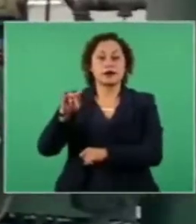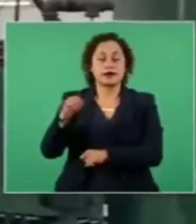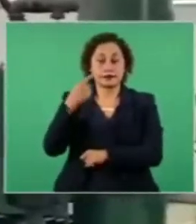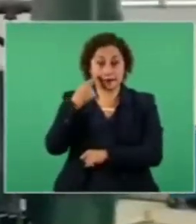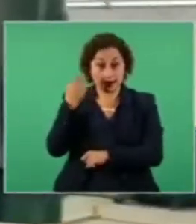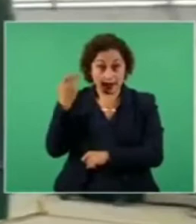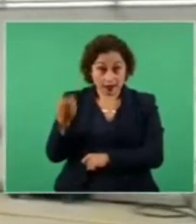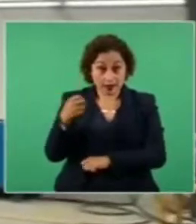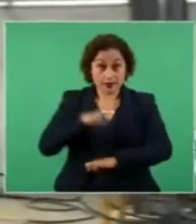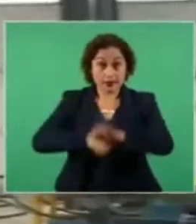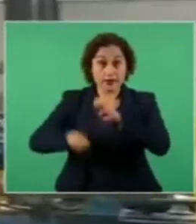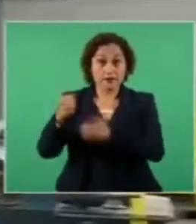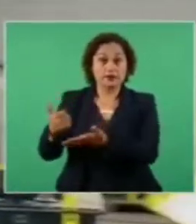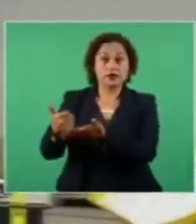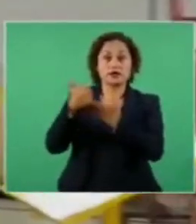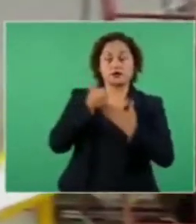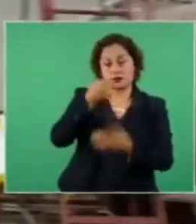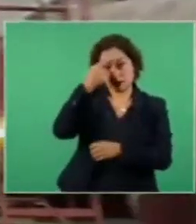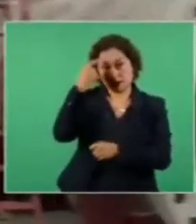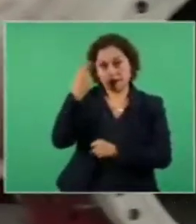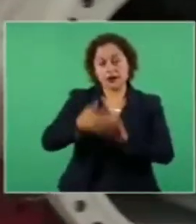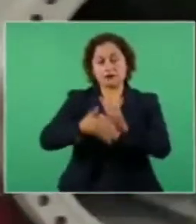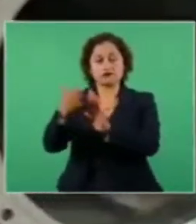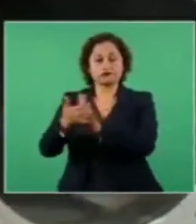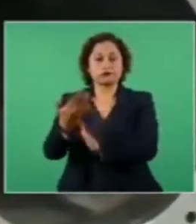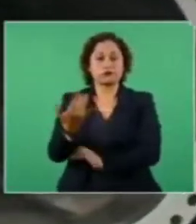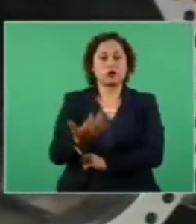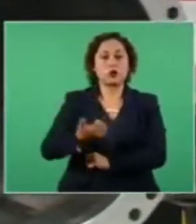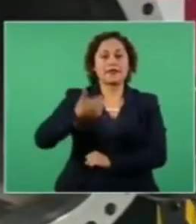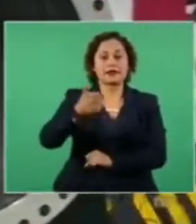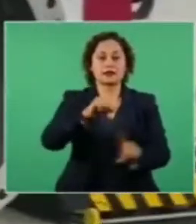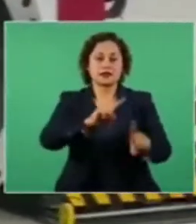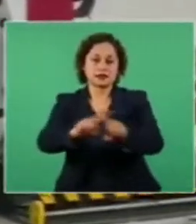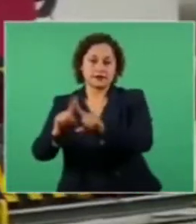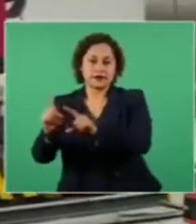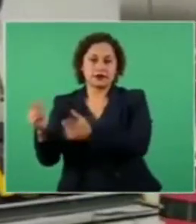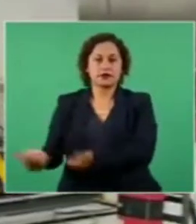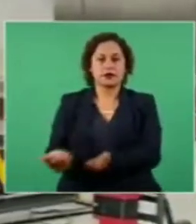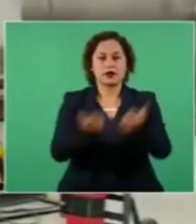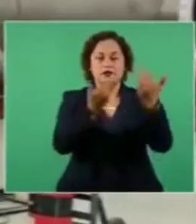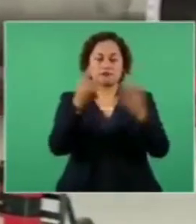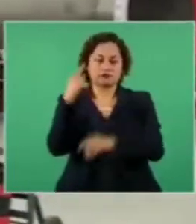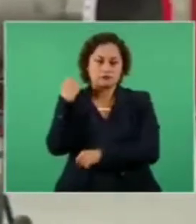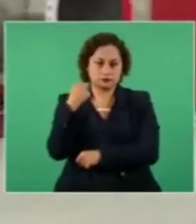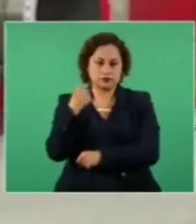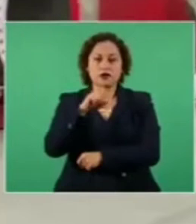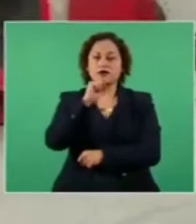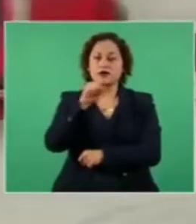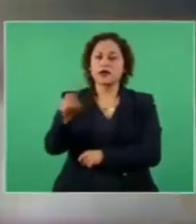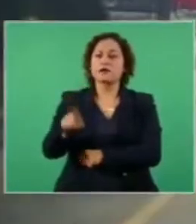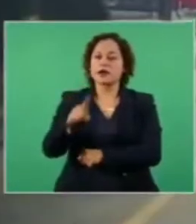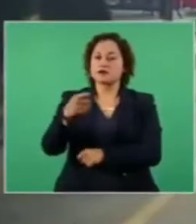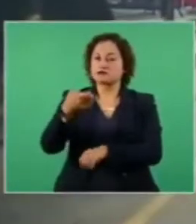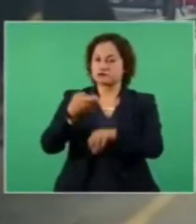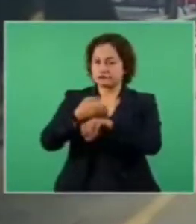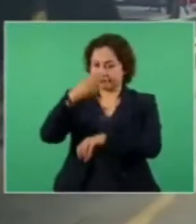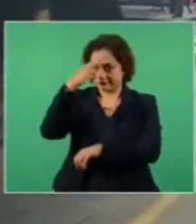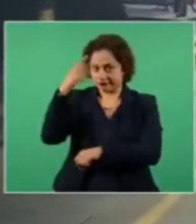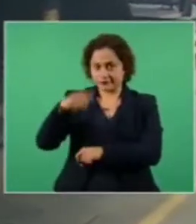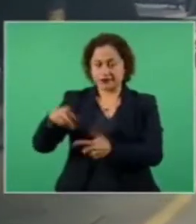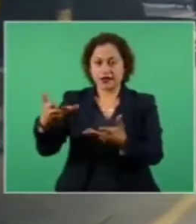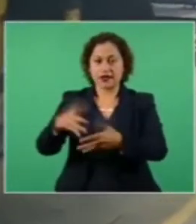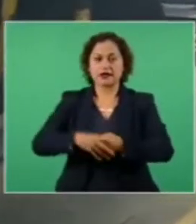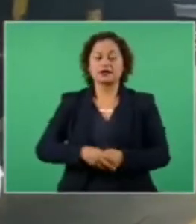está haciendo 56 equipos para Dos Bocas. También aquí en México estamos construyendo. También aquí